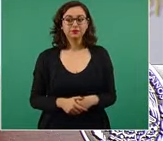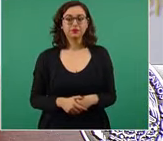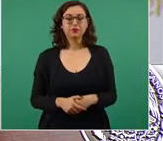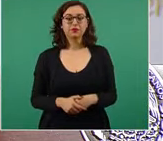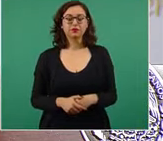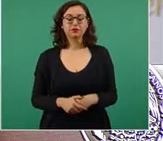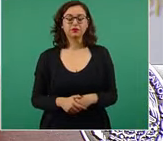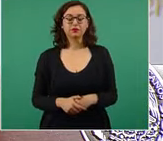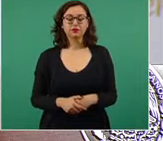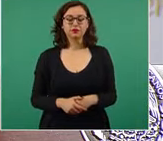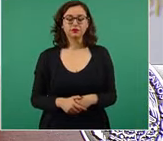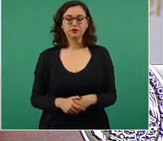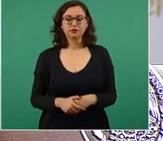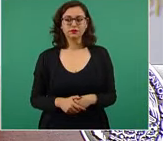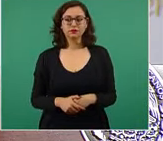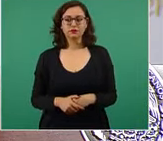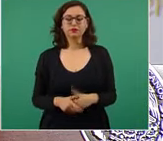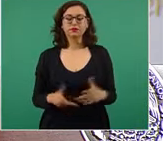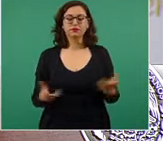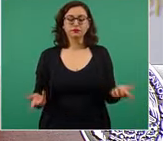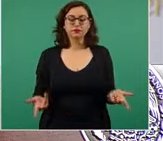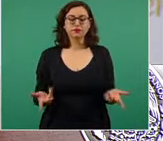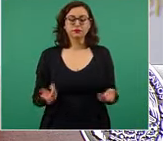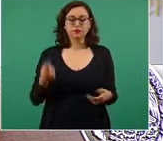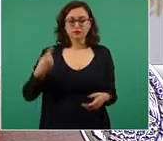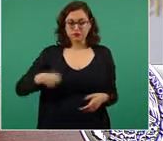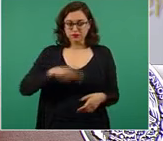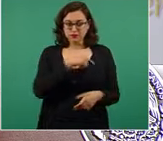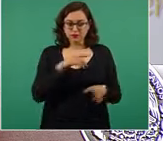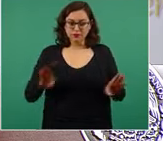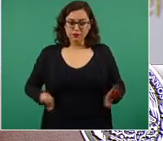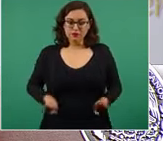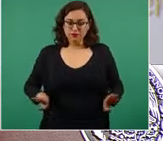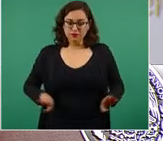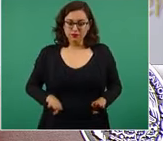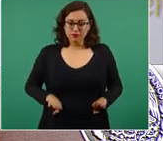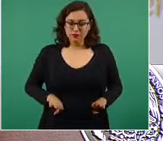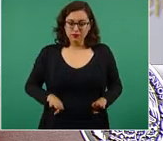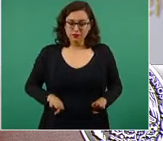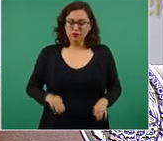Ahora sí que es nuestra moral